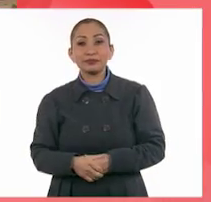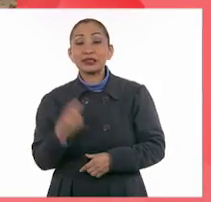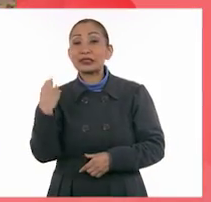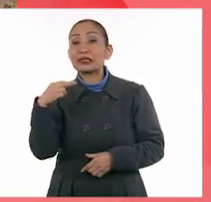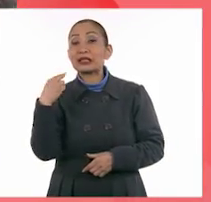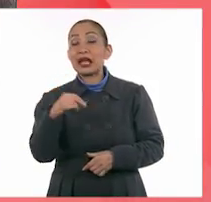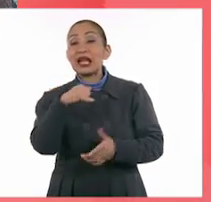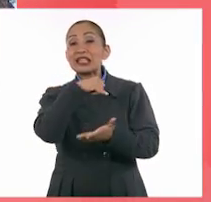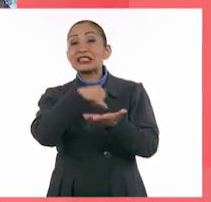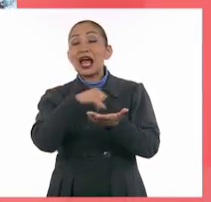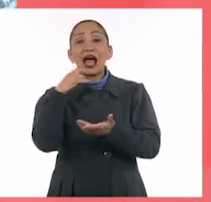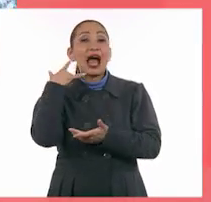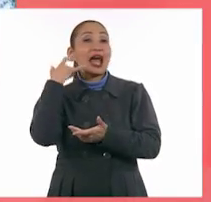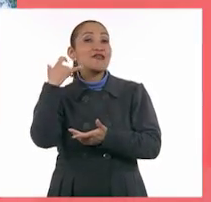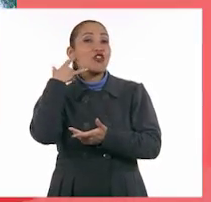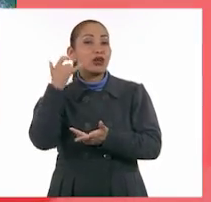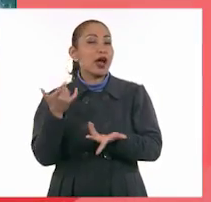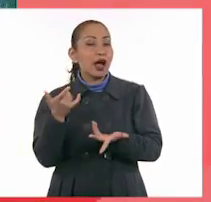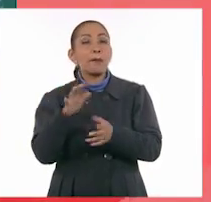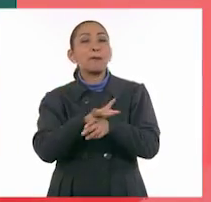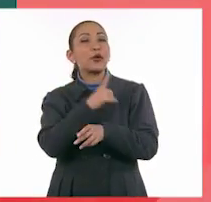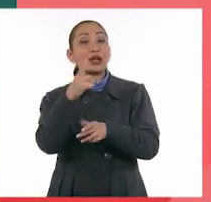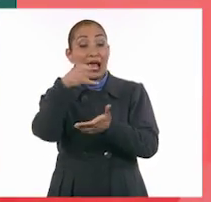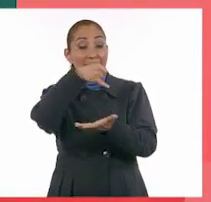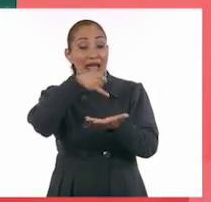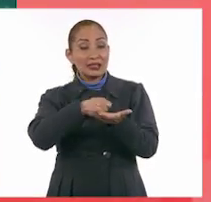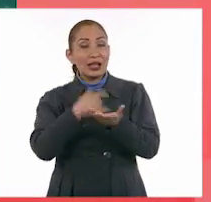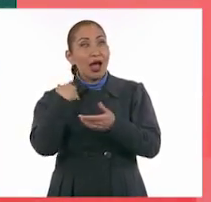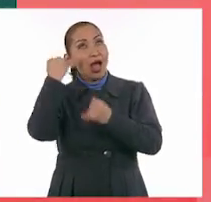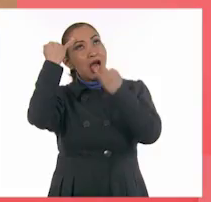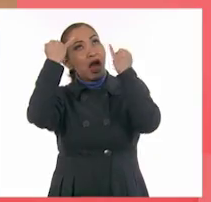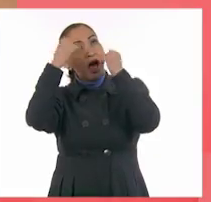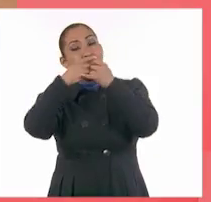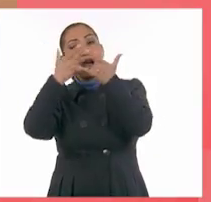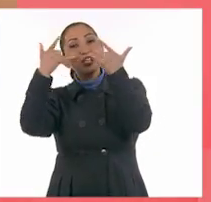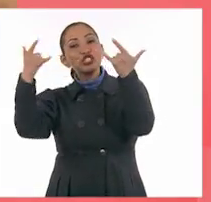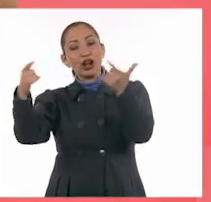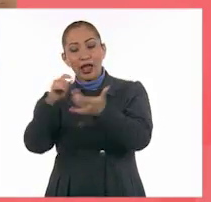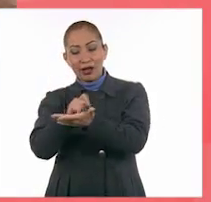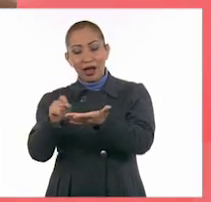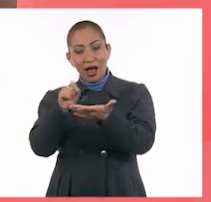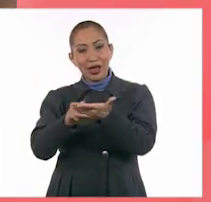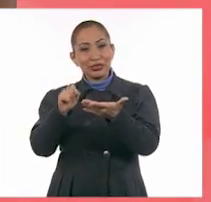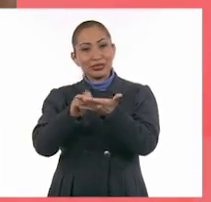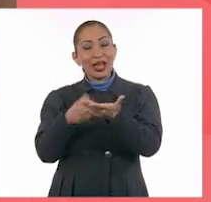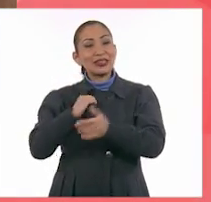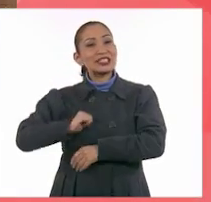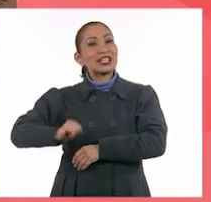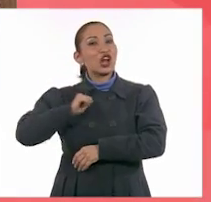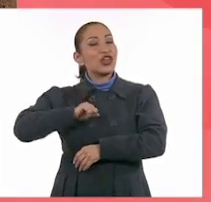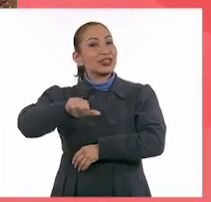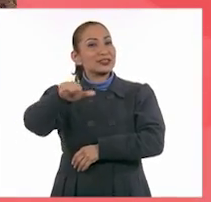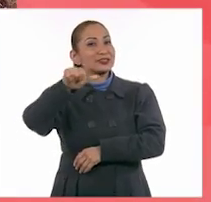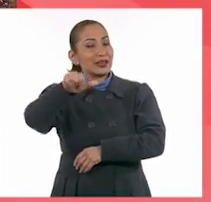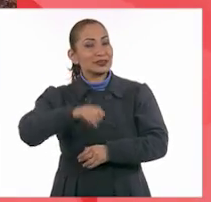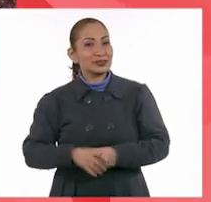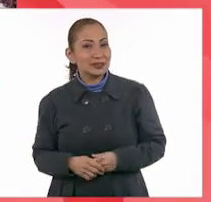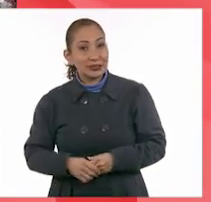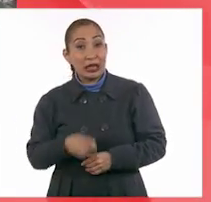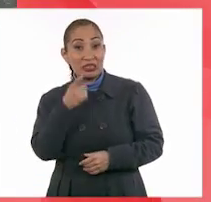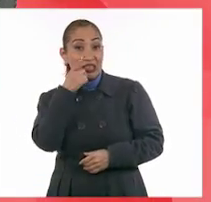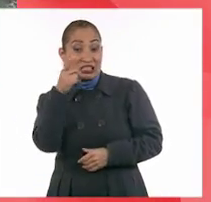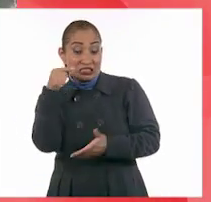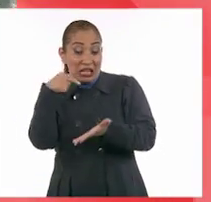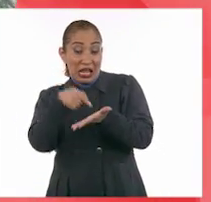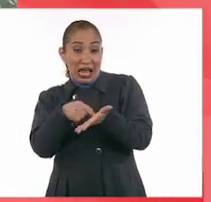le llamó Isla California, debido a la isla fantástica narrada en una novela caballeresca del siglo XVI, según